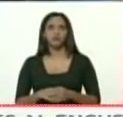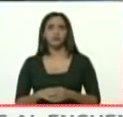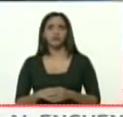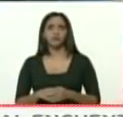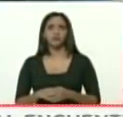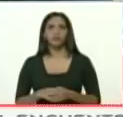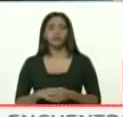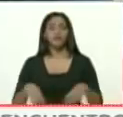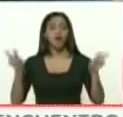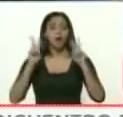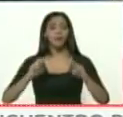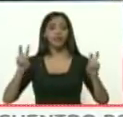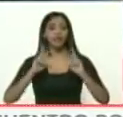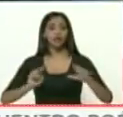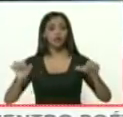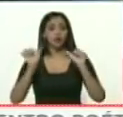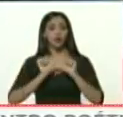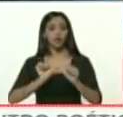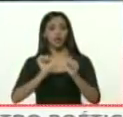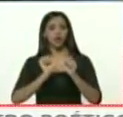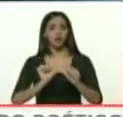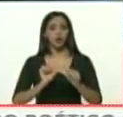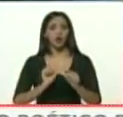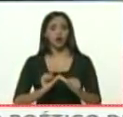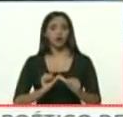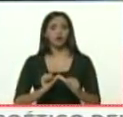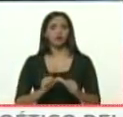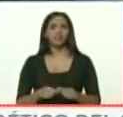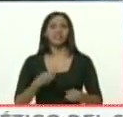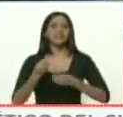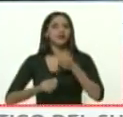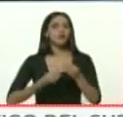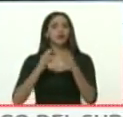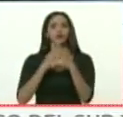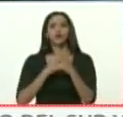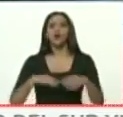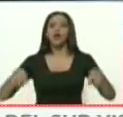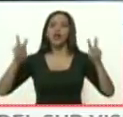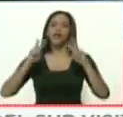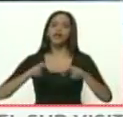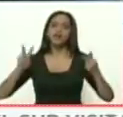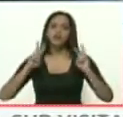La investigación continúa. Hicimos todas las revisiones